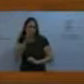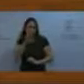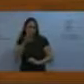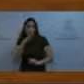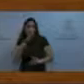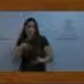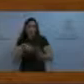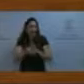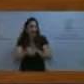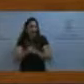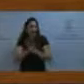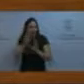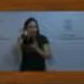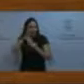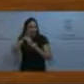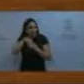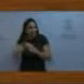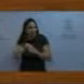gestión interna de